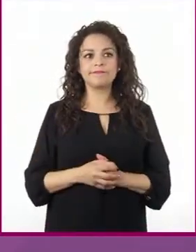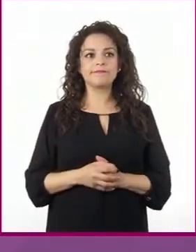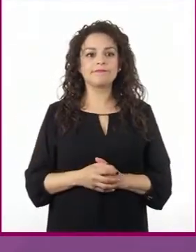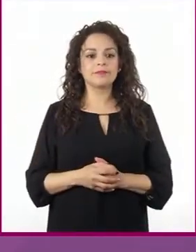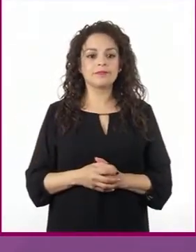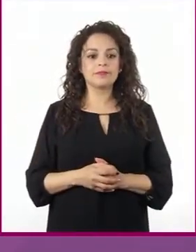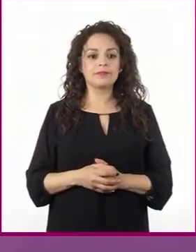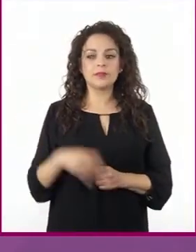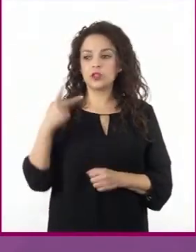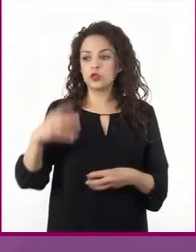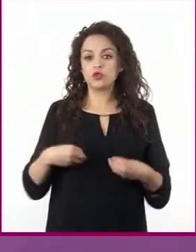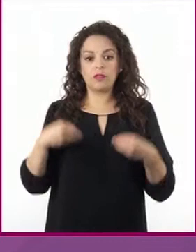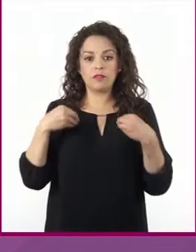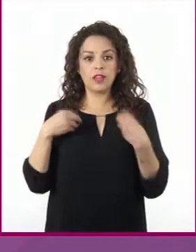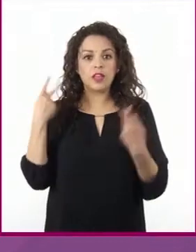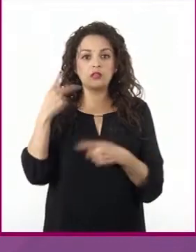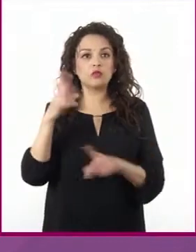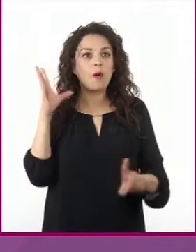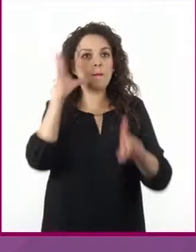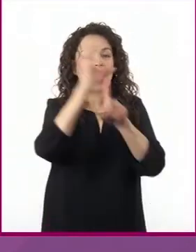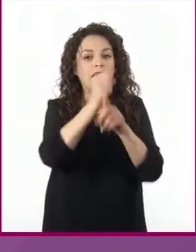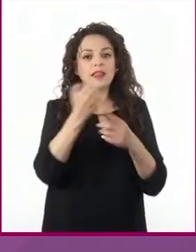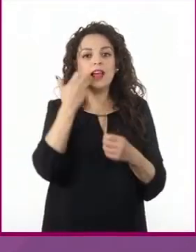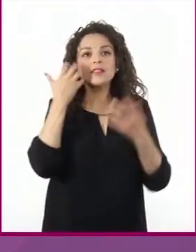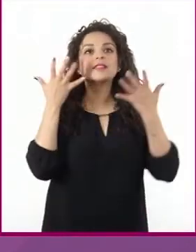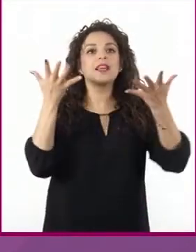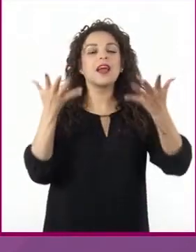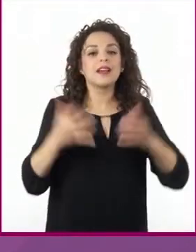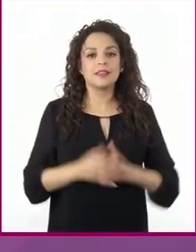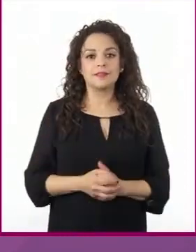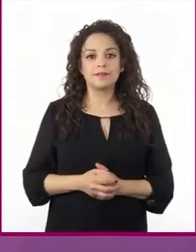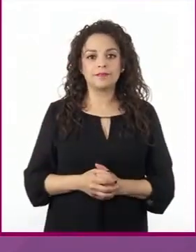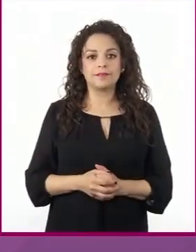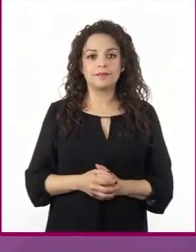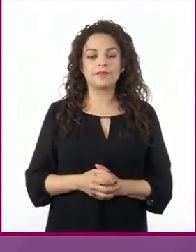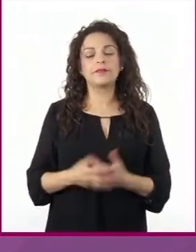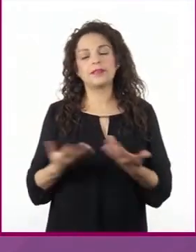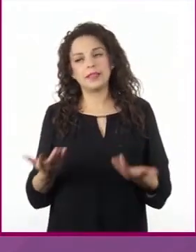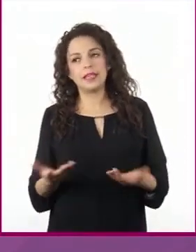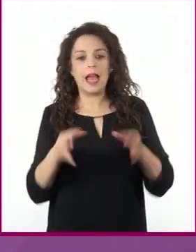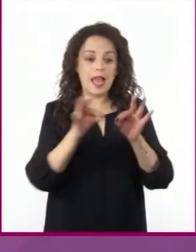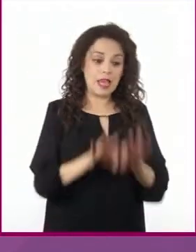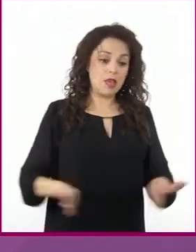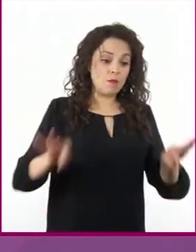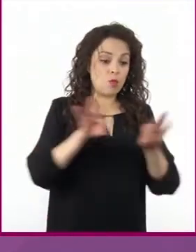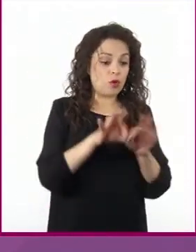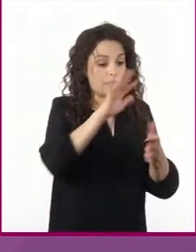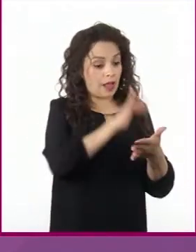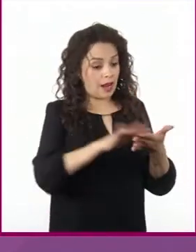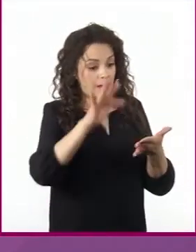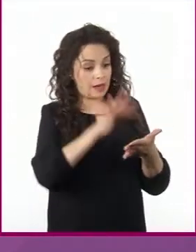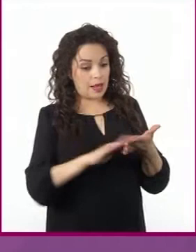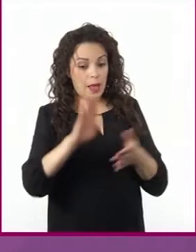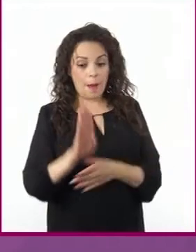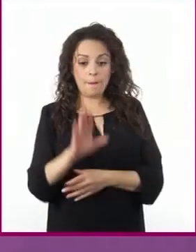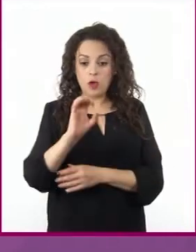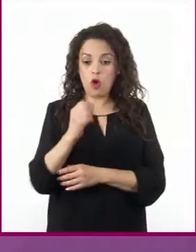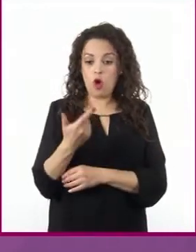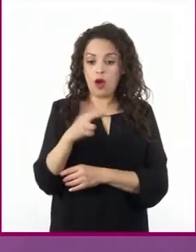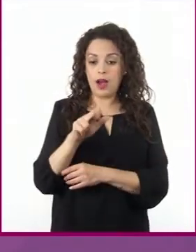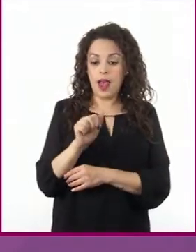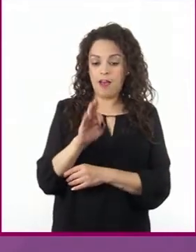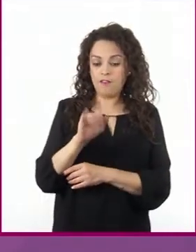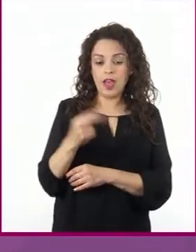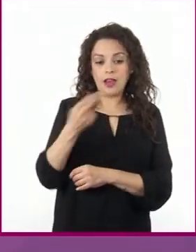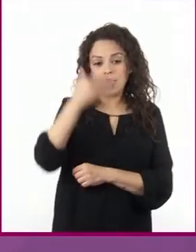Su vida, sus metas. Bueno, la importancia de leer una biografía es de saber de lo